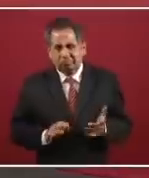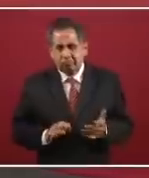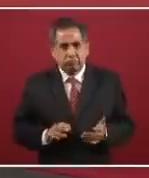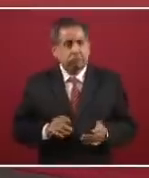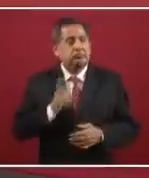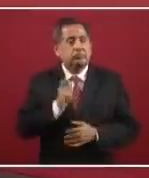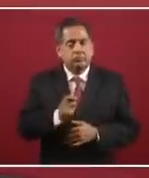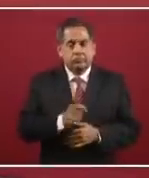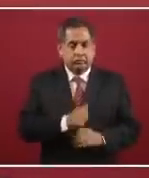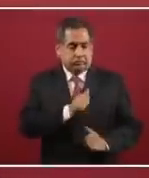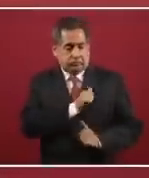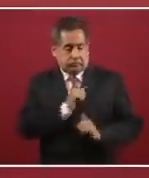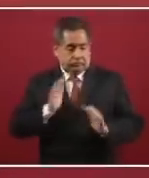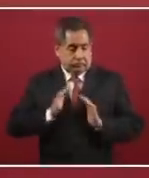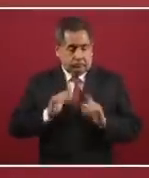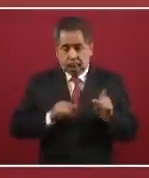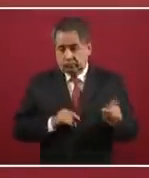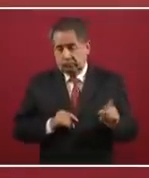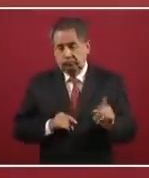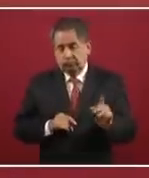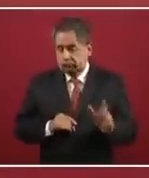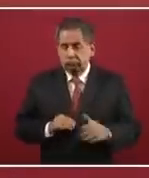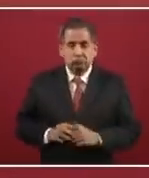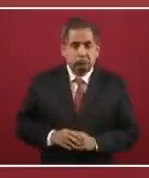Fuerzas Armadas